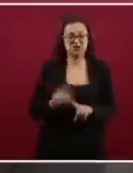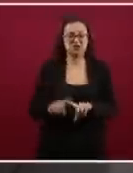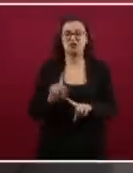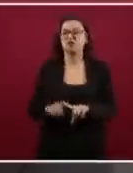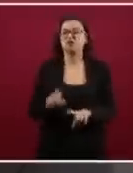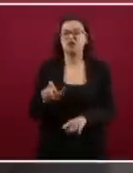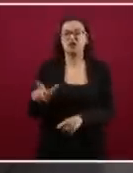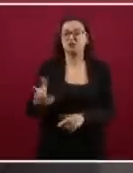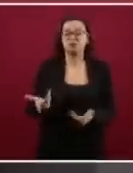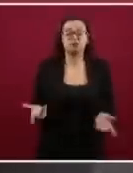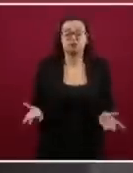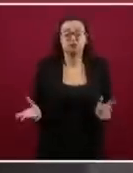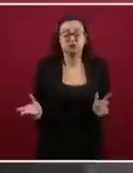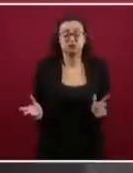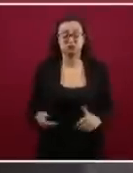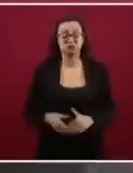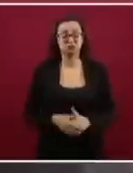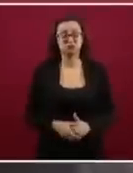este magistrado.